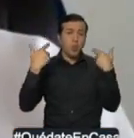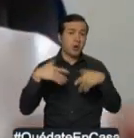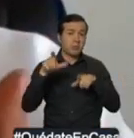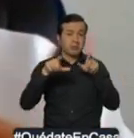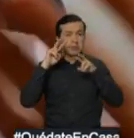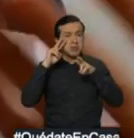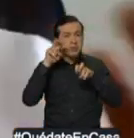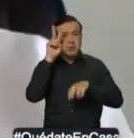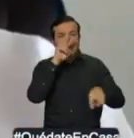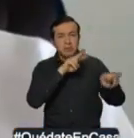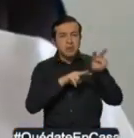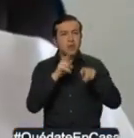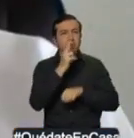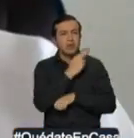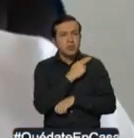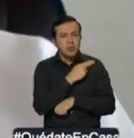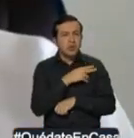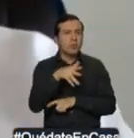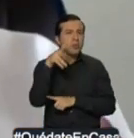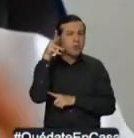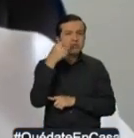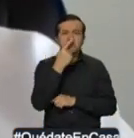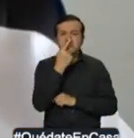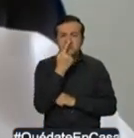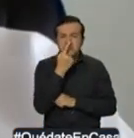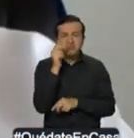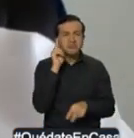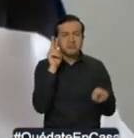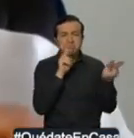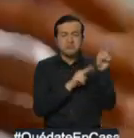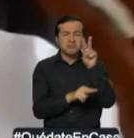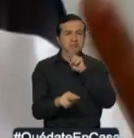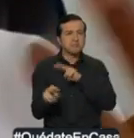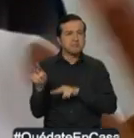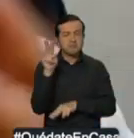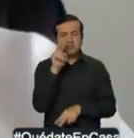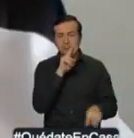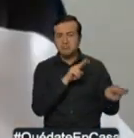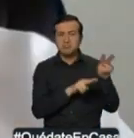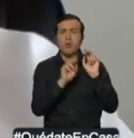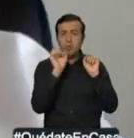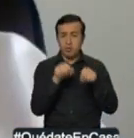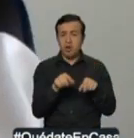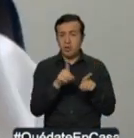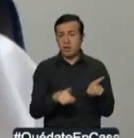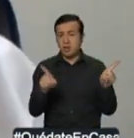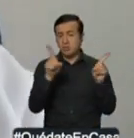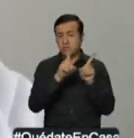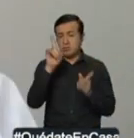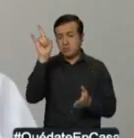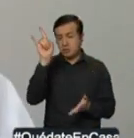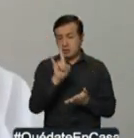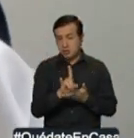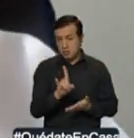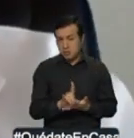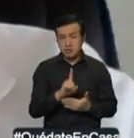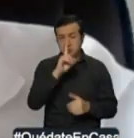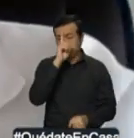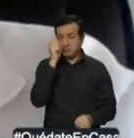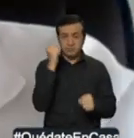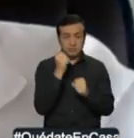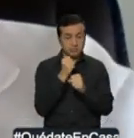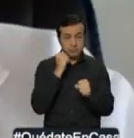investigadores académicos interesados pueda trabajar la base de datos y trabajar